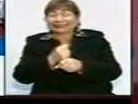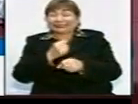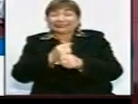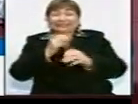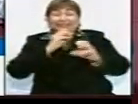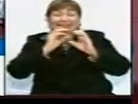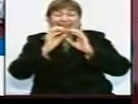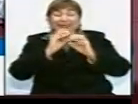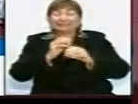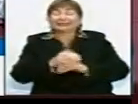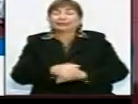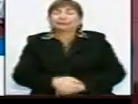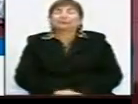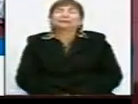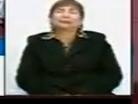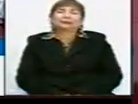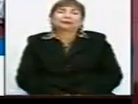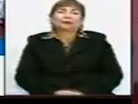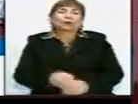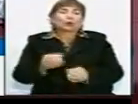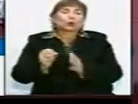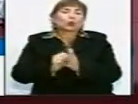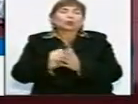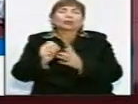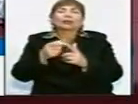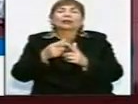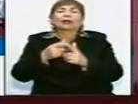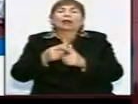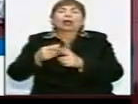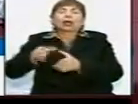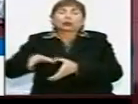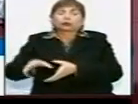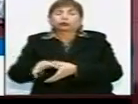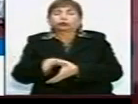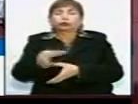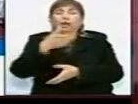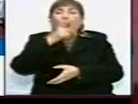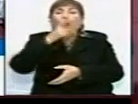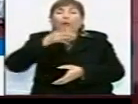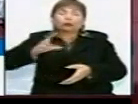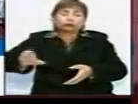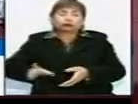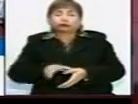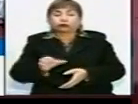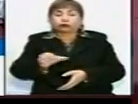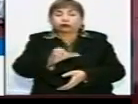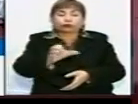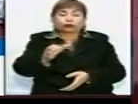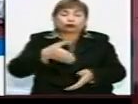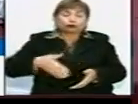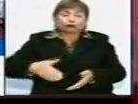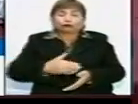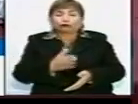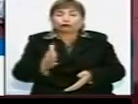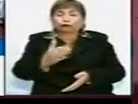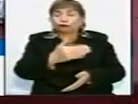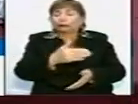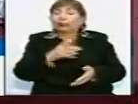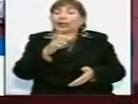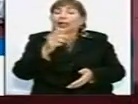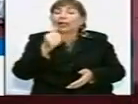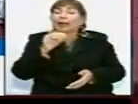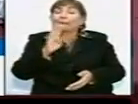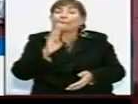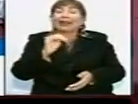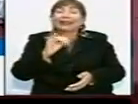segundo eje es un sistema de drenaje y alcantarillado por ejemplo lambayeque está construido